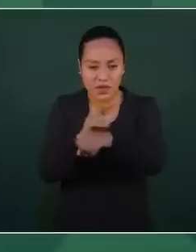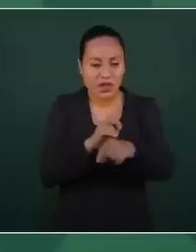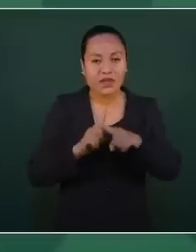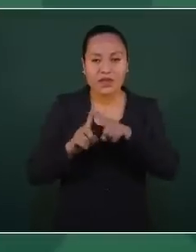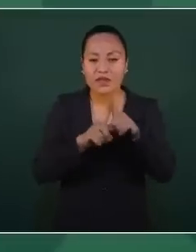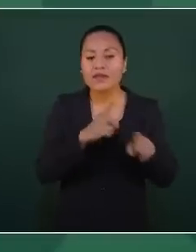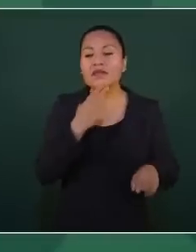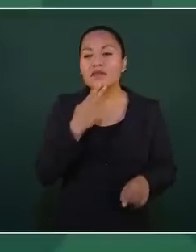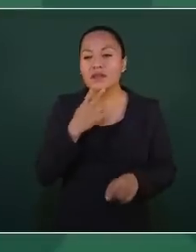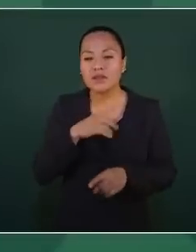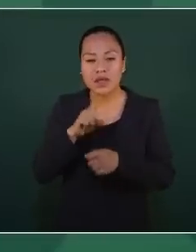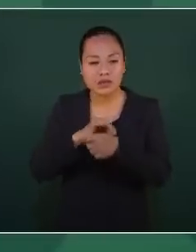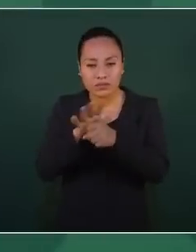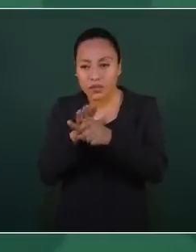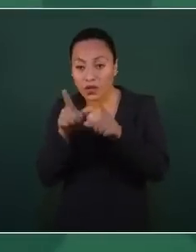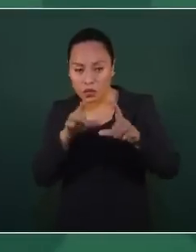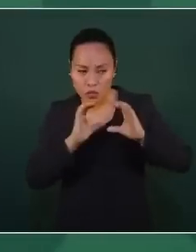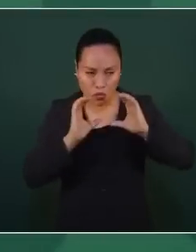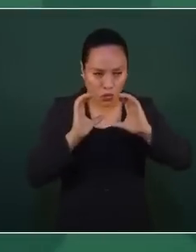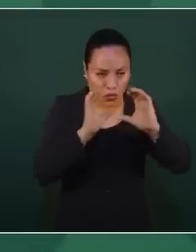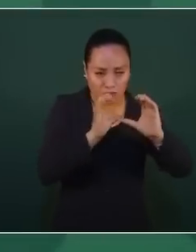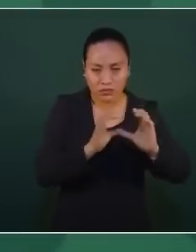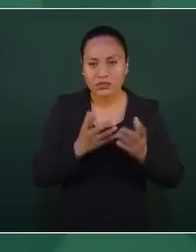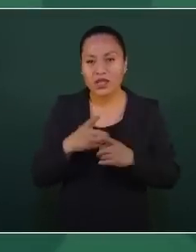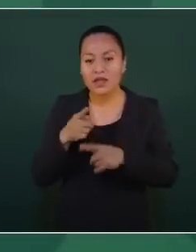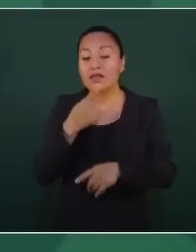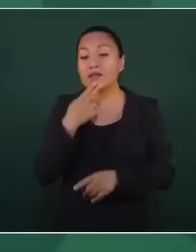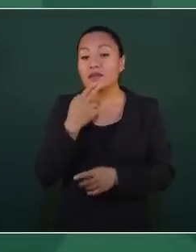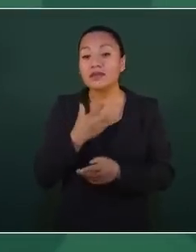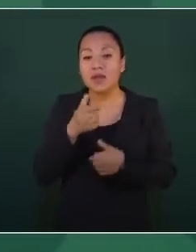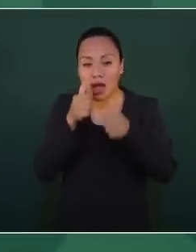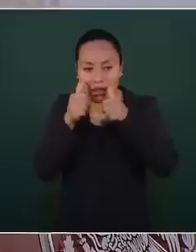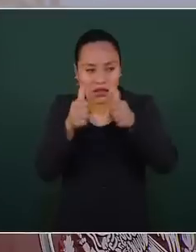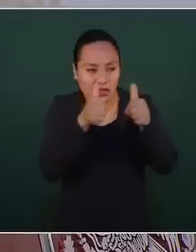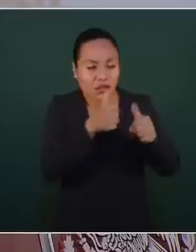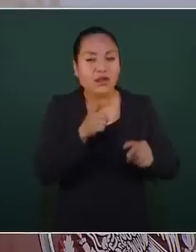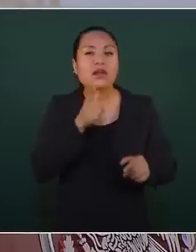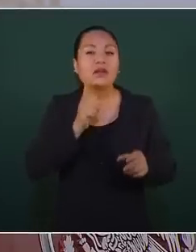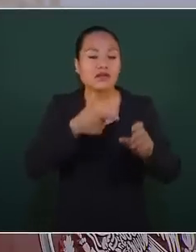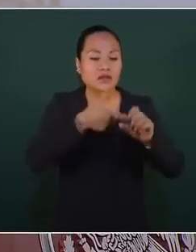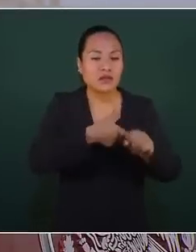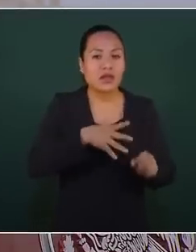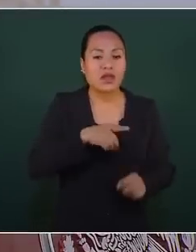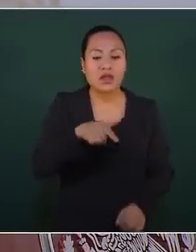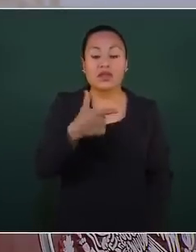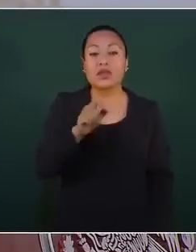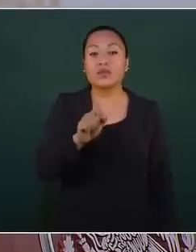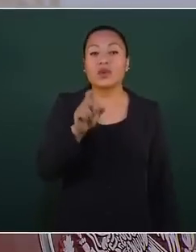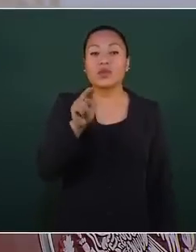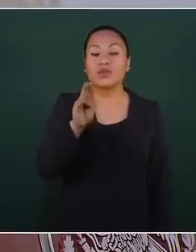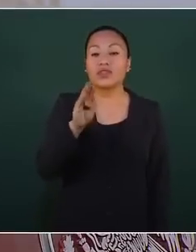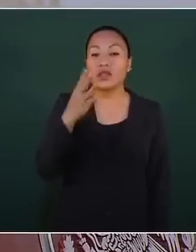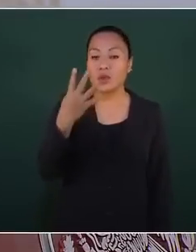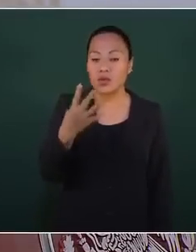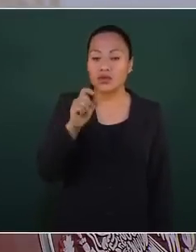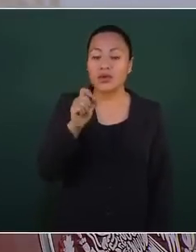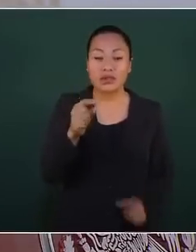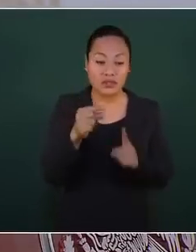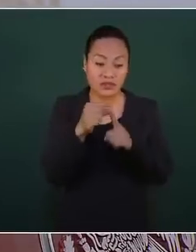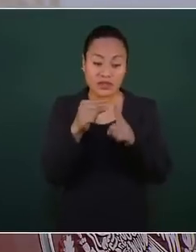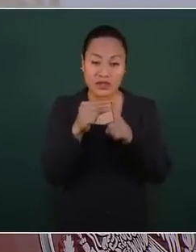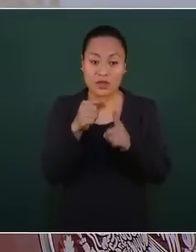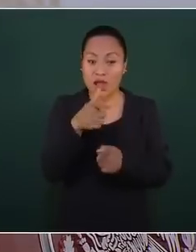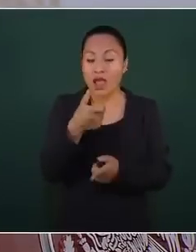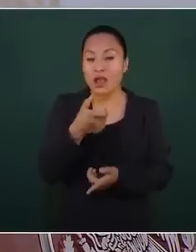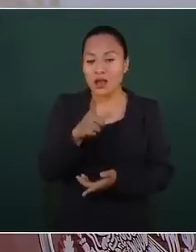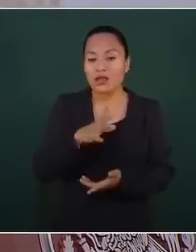servicios sanitarios en las estaciones de servicio de las gasolineras. 12 pesos con 84 centavos es